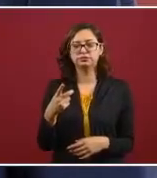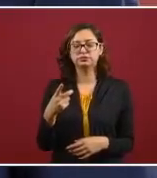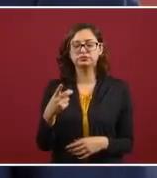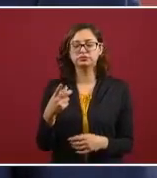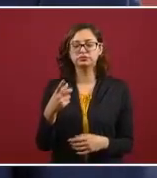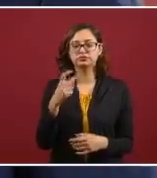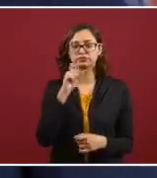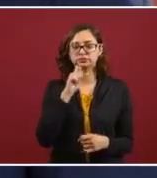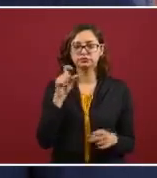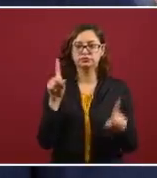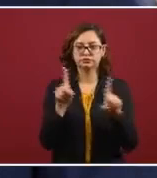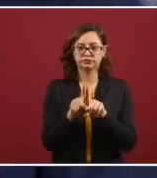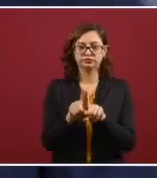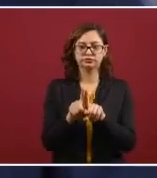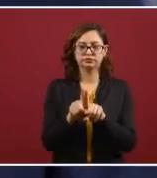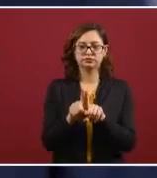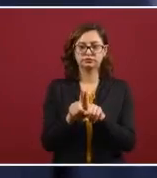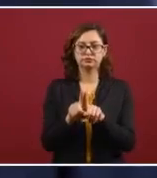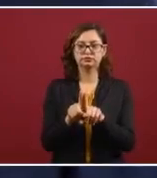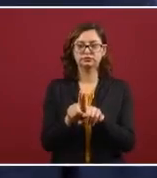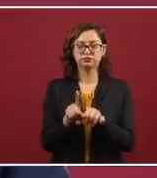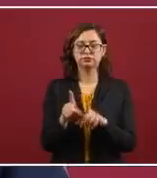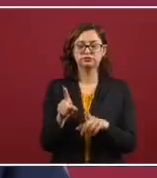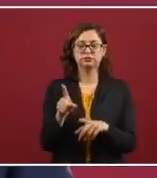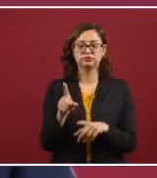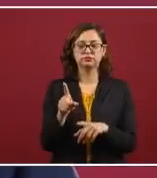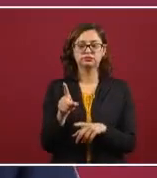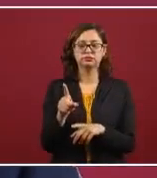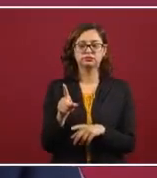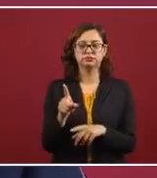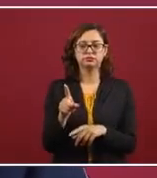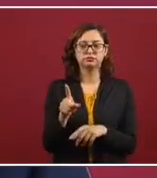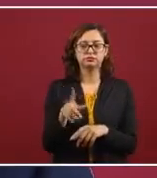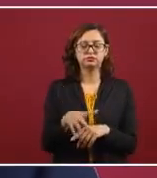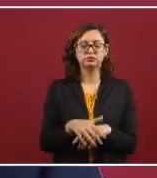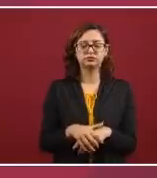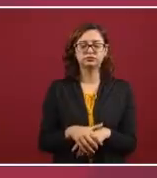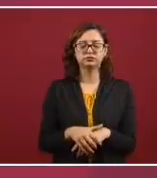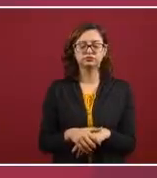está Sinaloa quedando